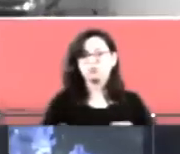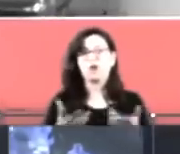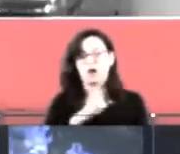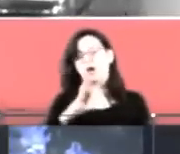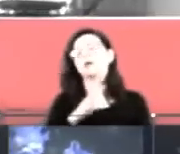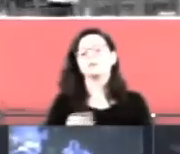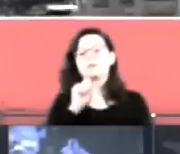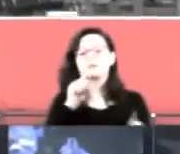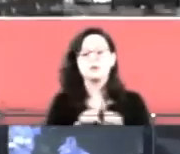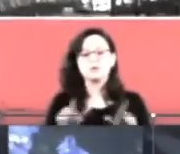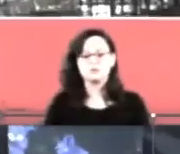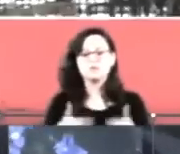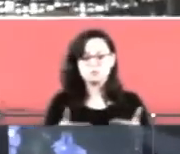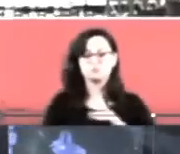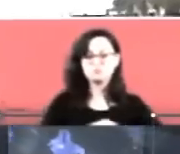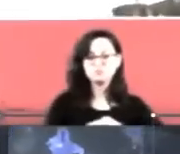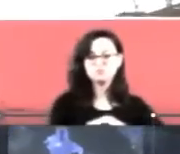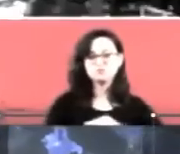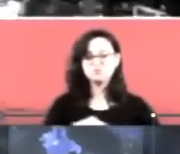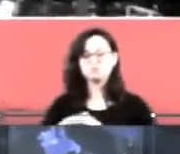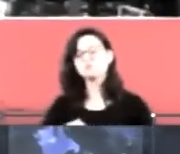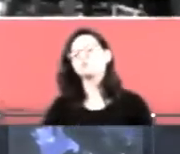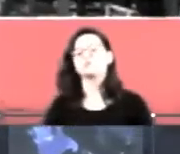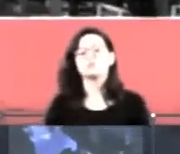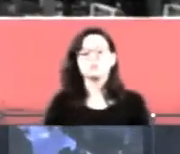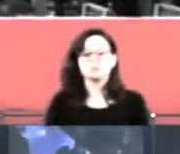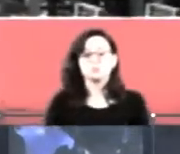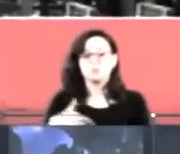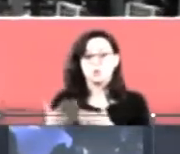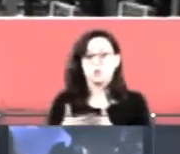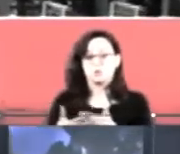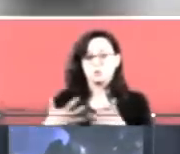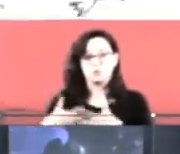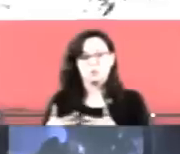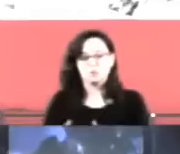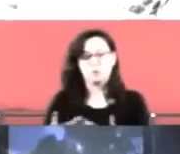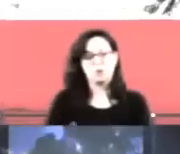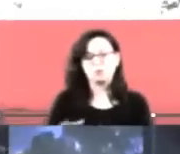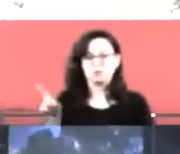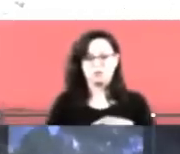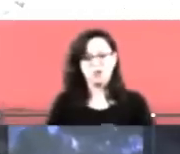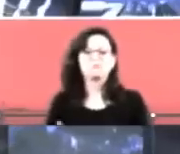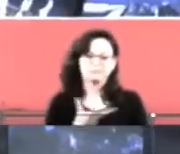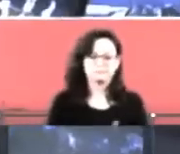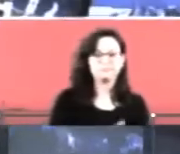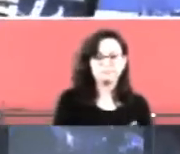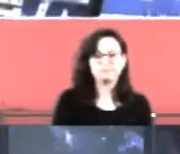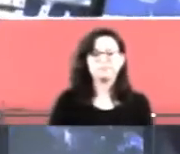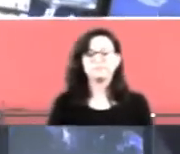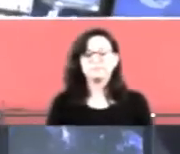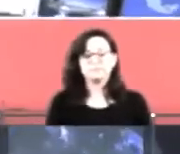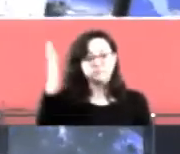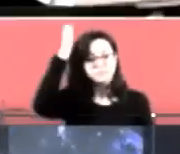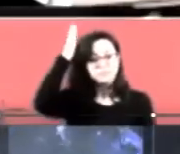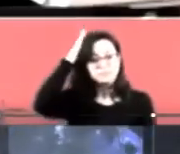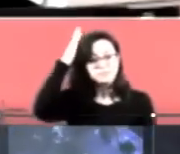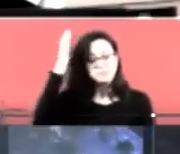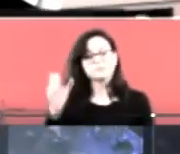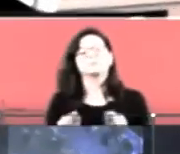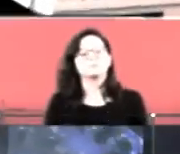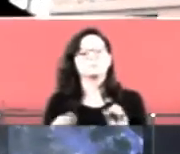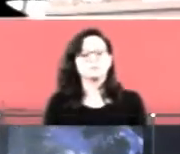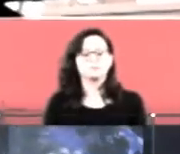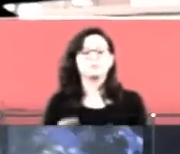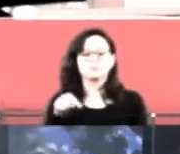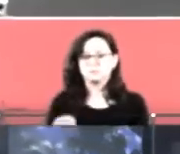con la cogeneración. Y traemos las obras externas, y de eso vamos a hablar precisamente el 1 de julio,